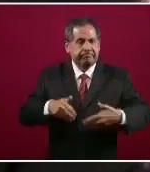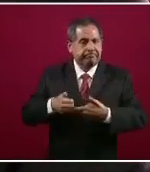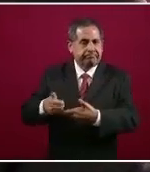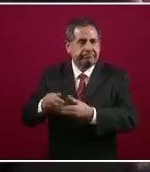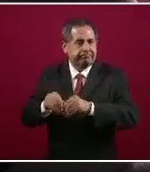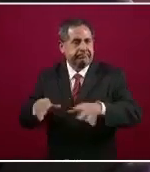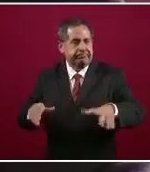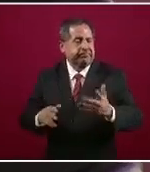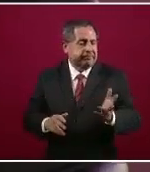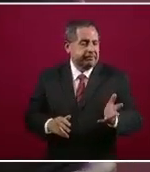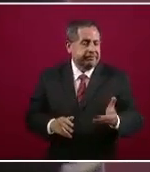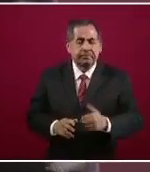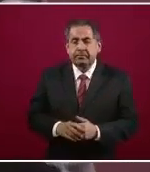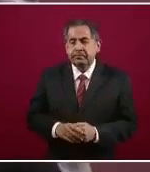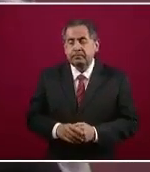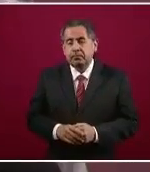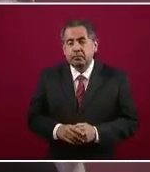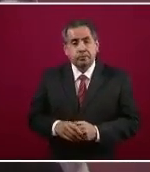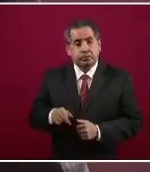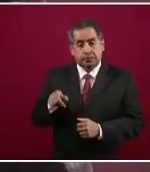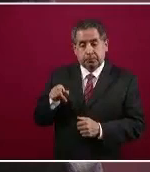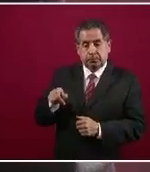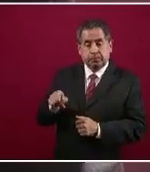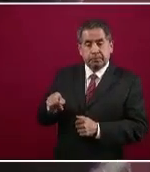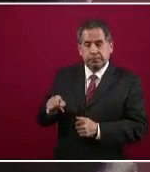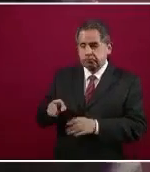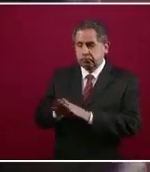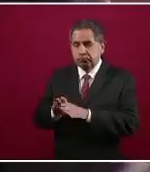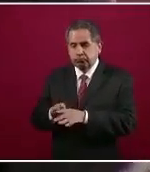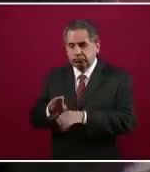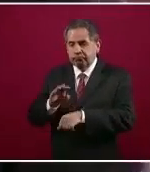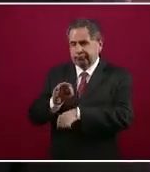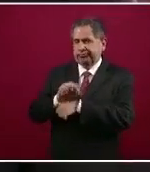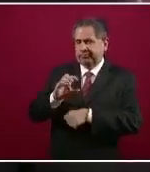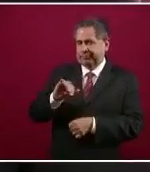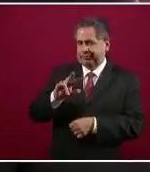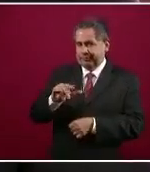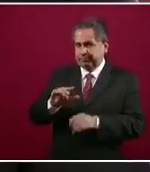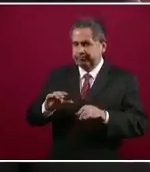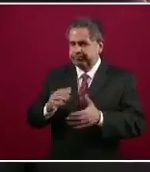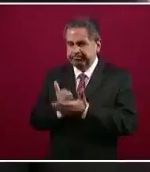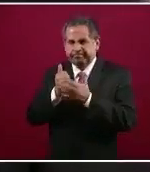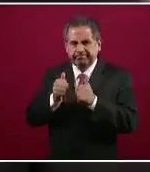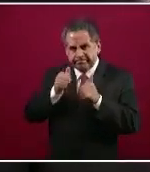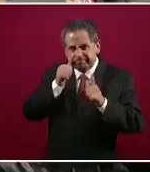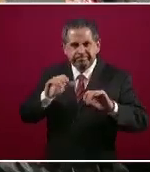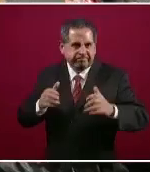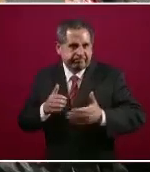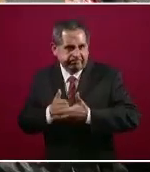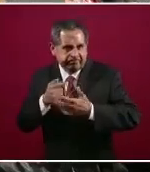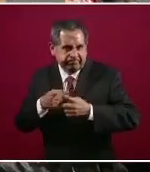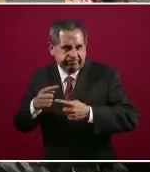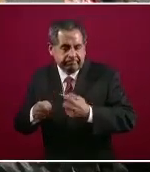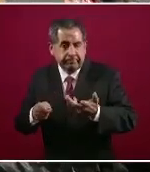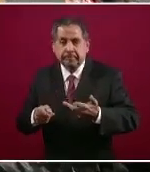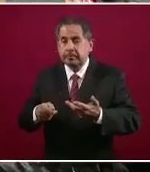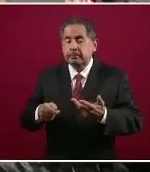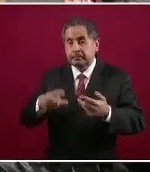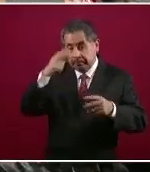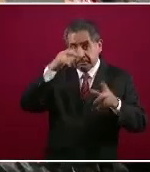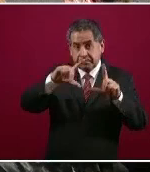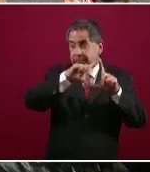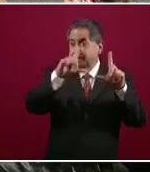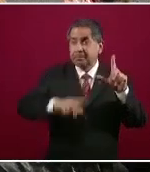de la ciudadanía. Esta tarea de protección civil, dada la gran diversidad y la gran riqueza que tiene